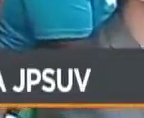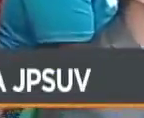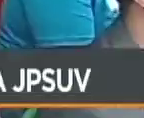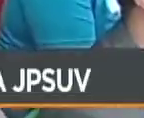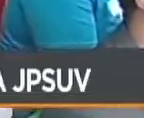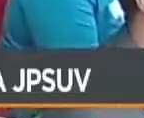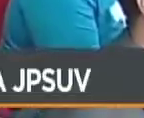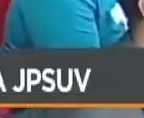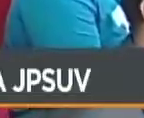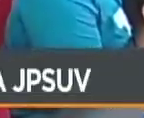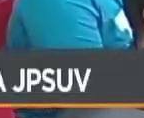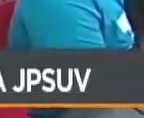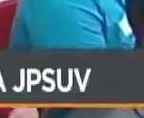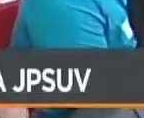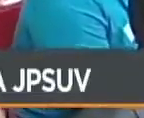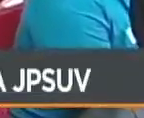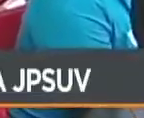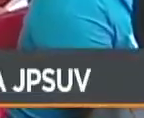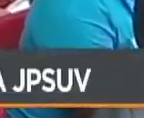venezuela